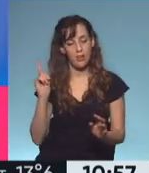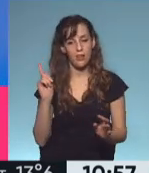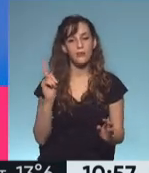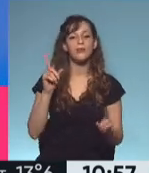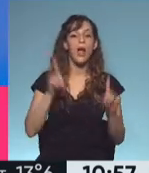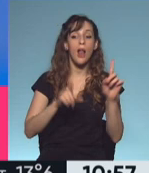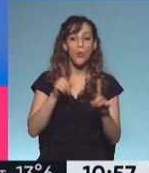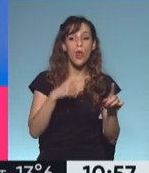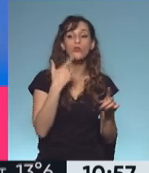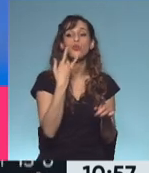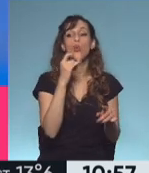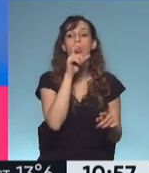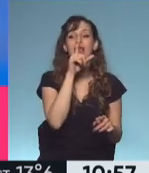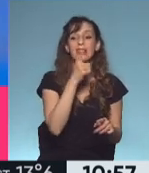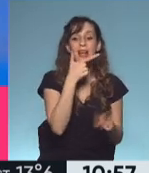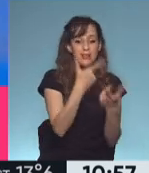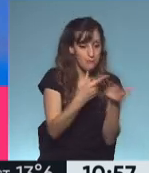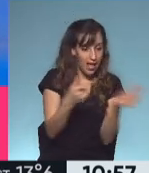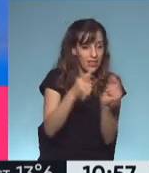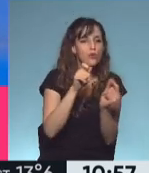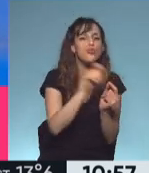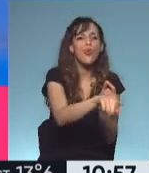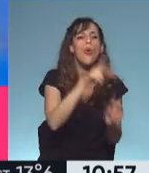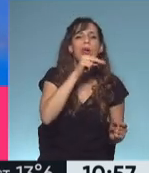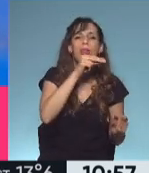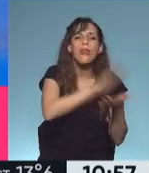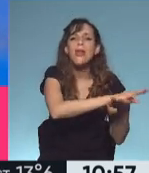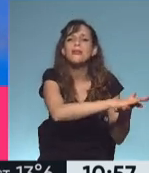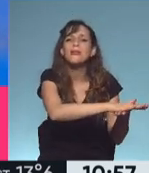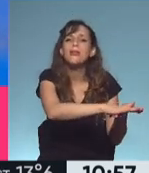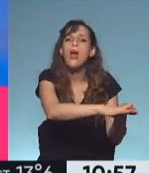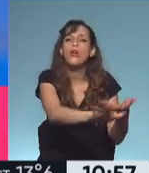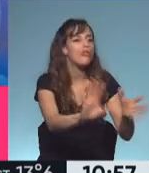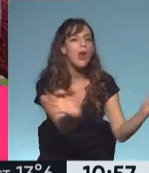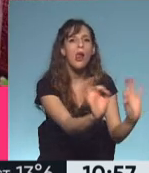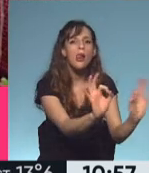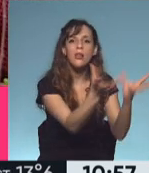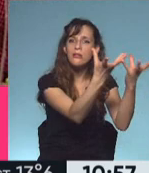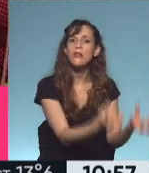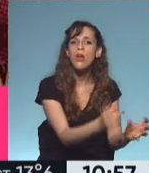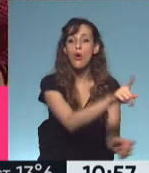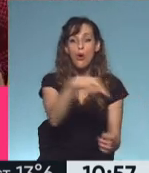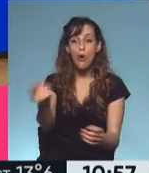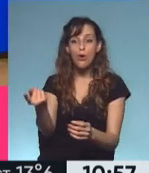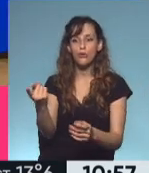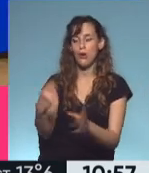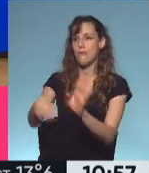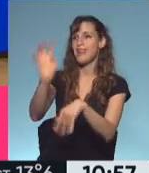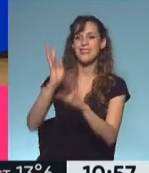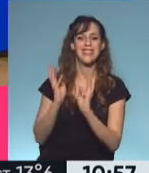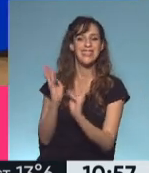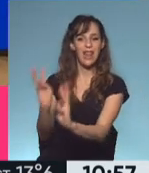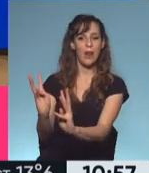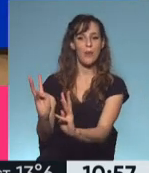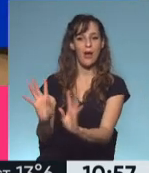suculentas que son de los desiertos y hay suculentas que son de las zonas selváticas. Entonces, ¿y cómo nos damos cuenta? O sea,